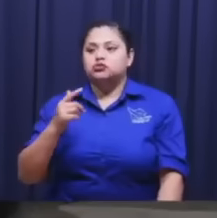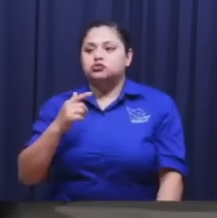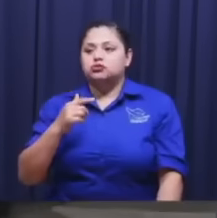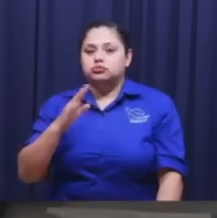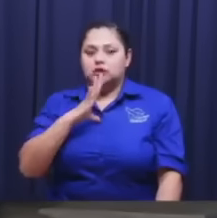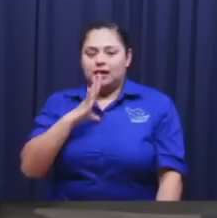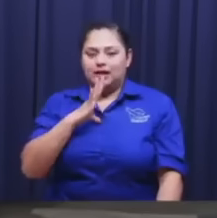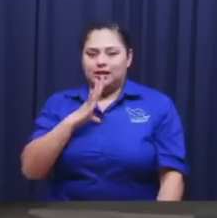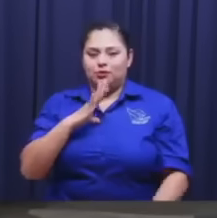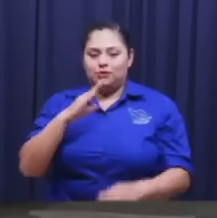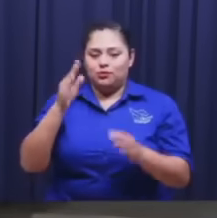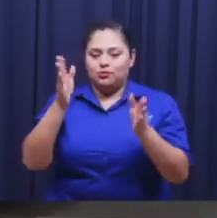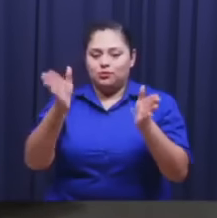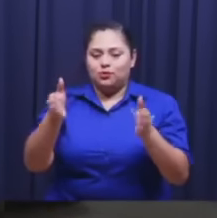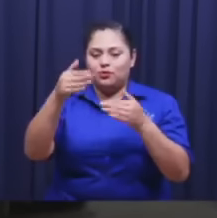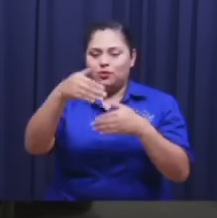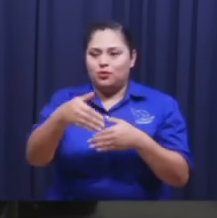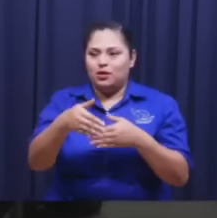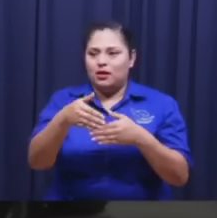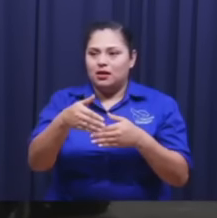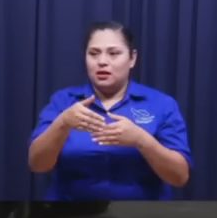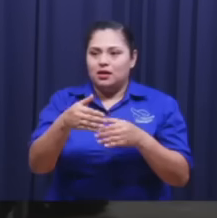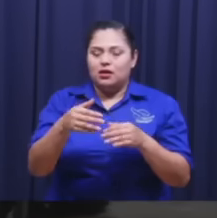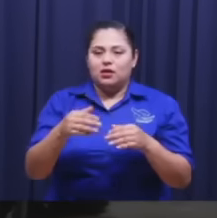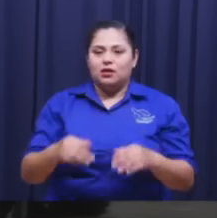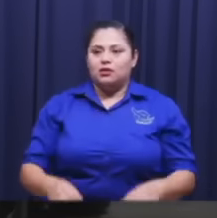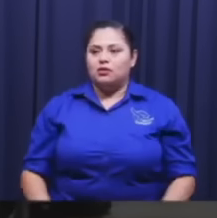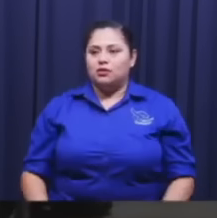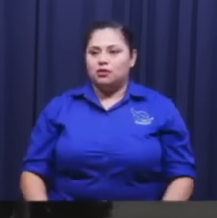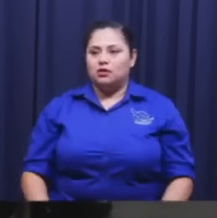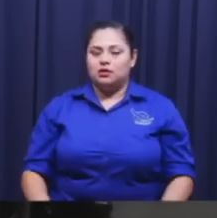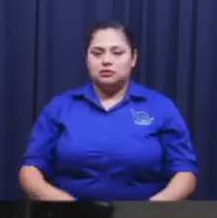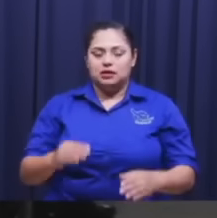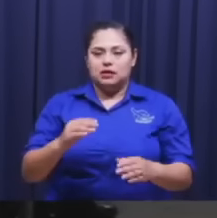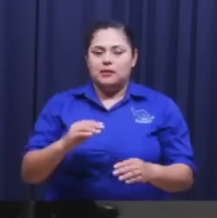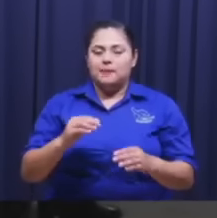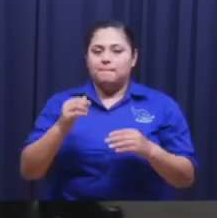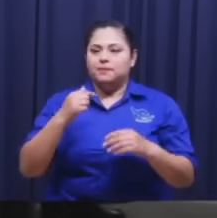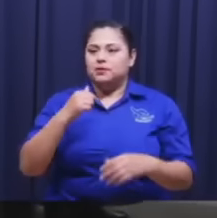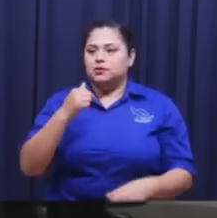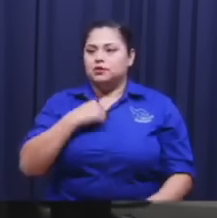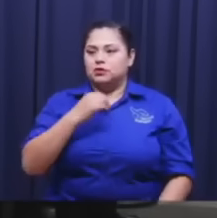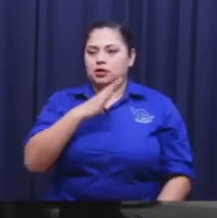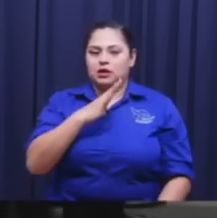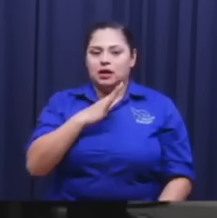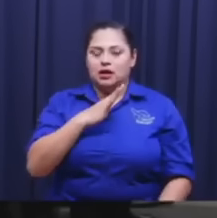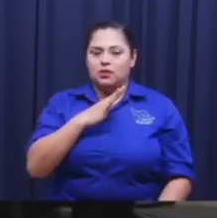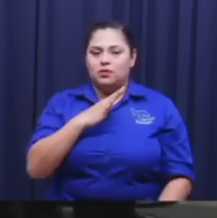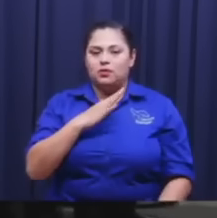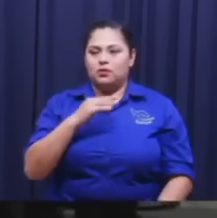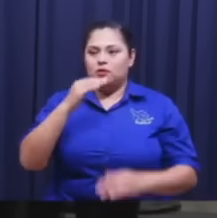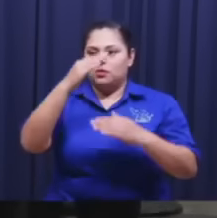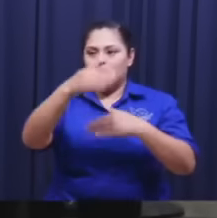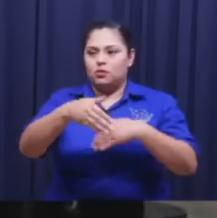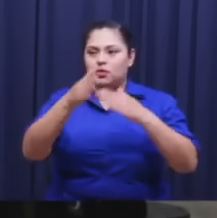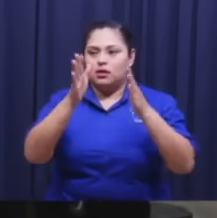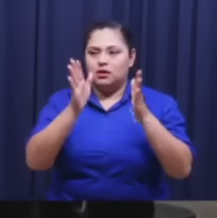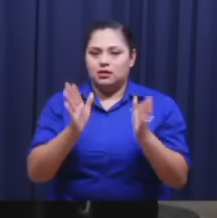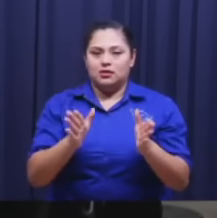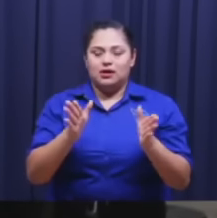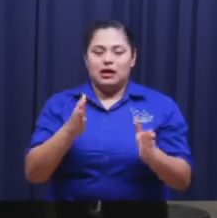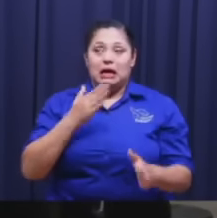tenía un cuartito al fondo de mi cuarto, estaba el baño, y después del baño había hecho un cuartito que según yo iba a ser